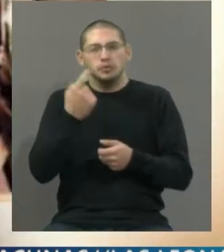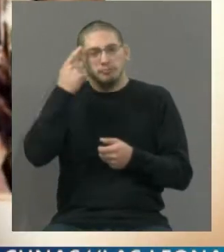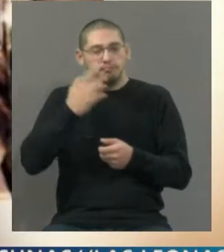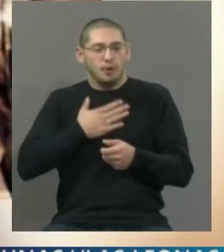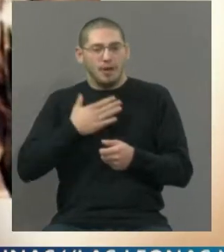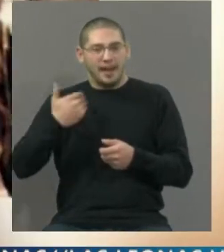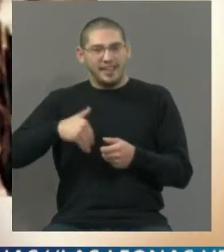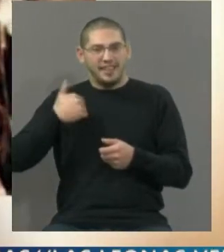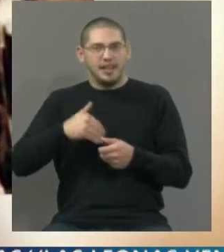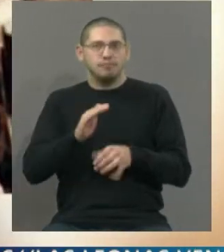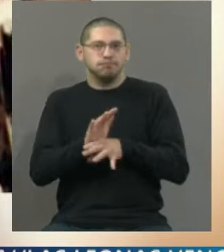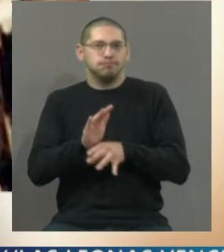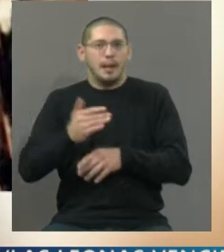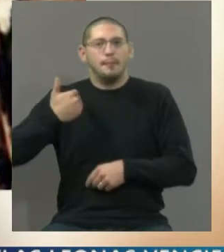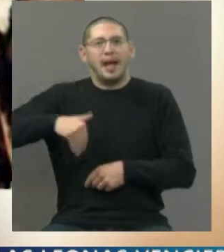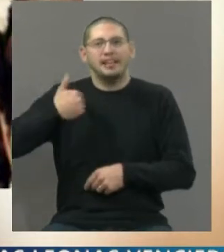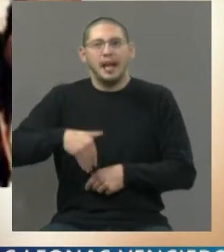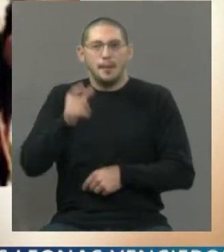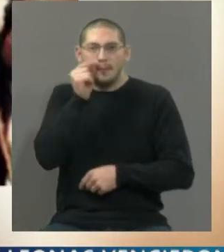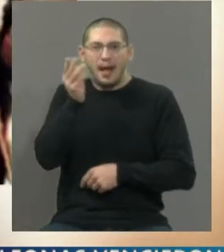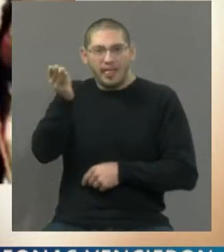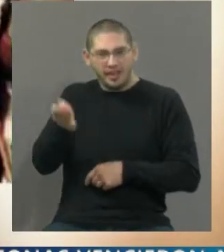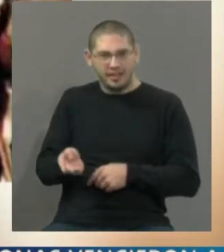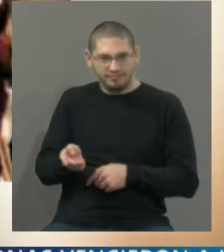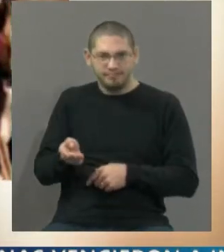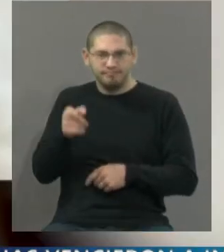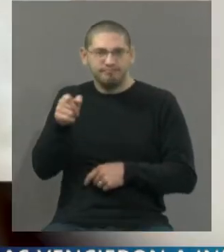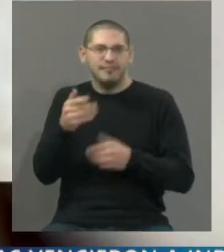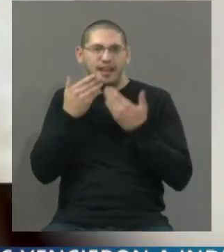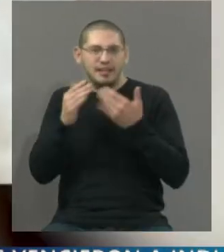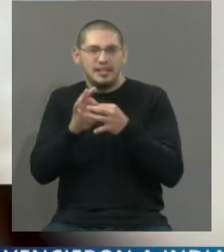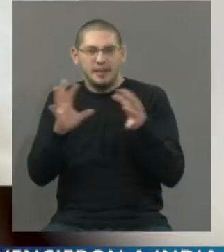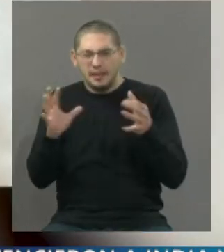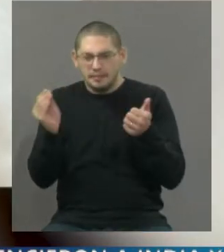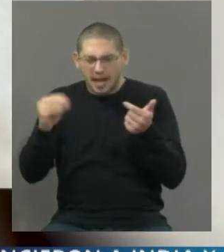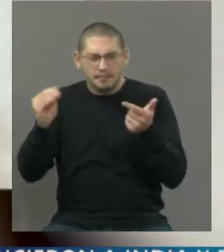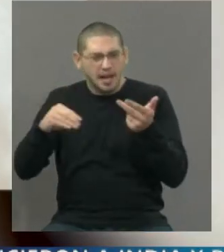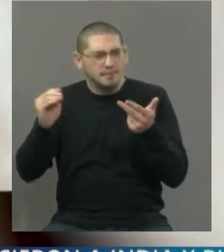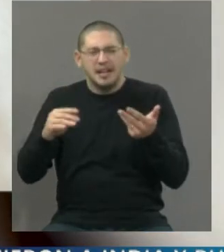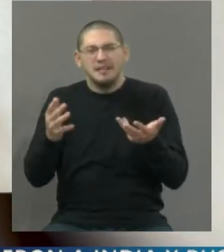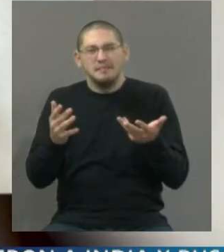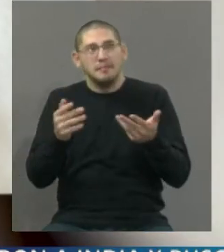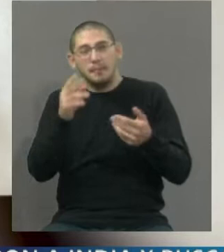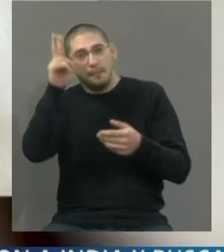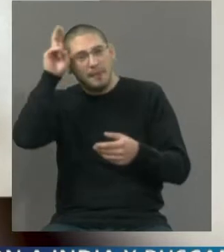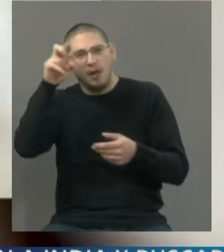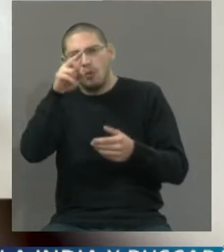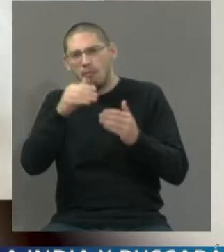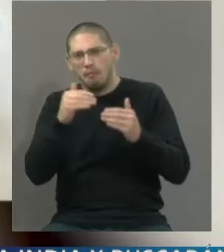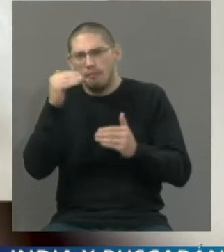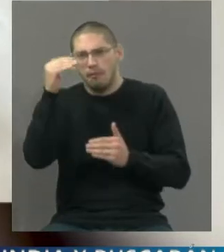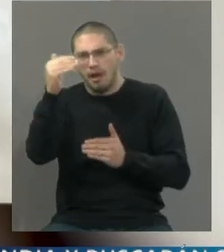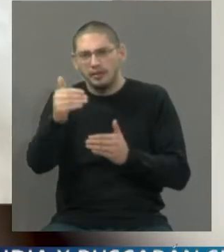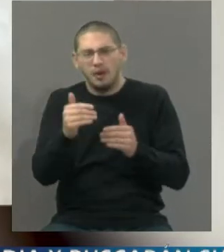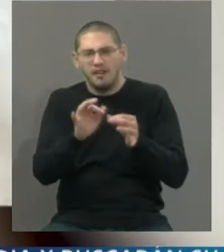de la patria, es nuestro libertador. Yo creo que nos quedamos cortos si hacemos la comparación con Perú, porque ellos tienen muchas más